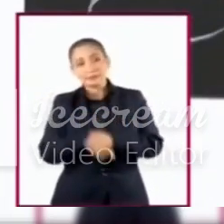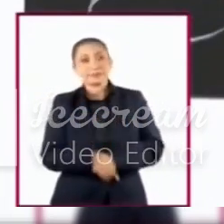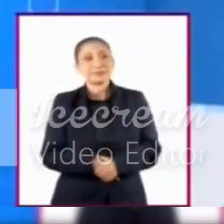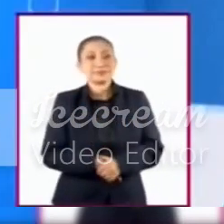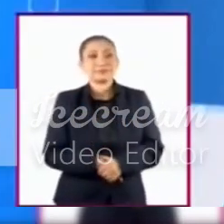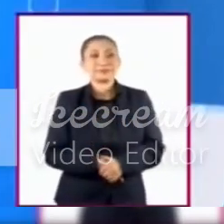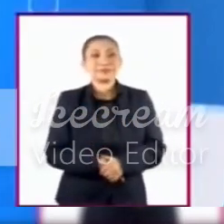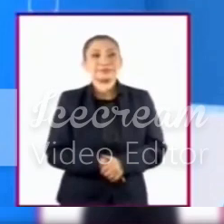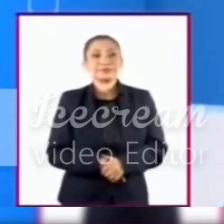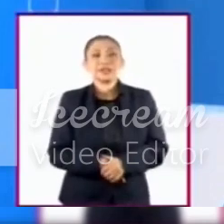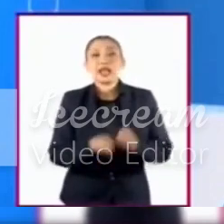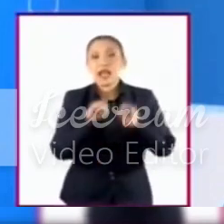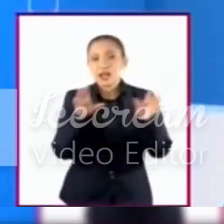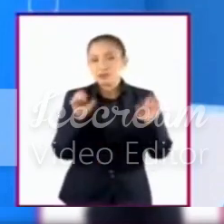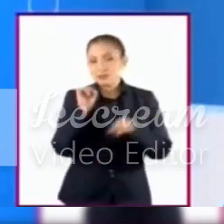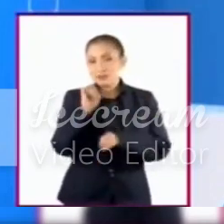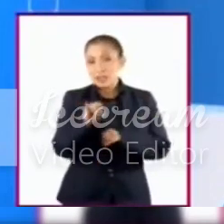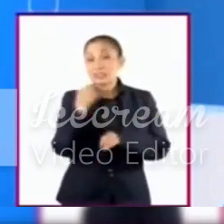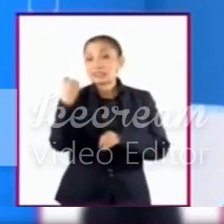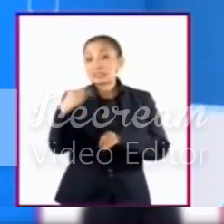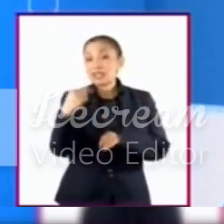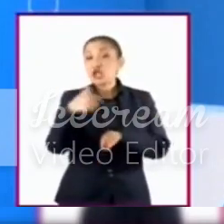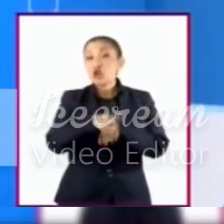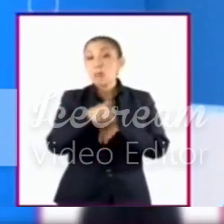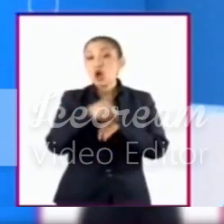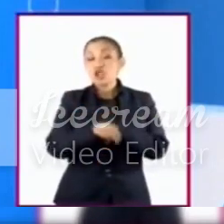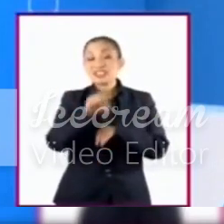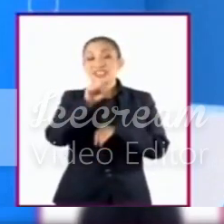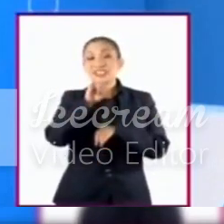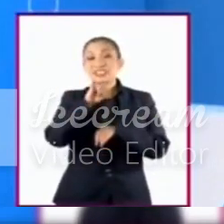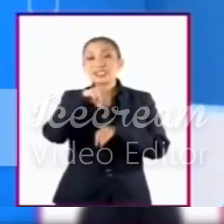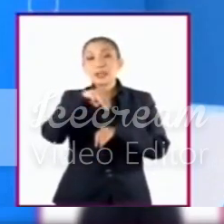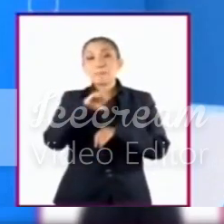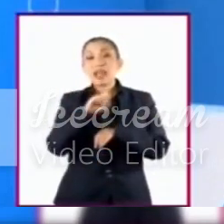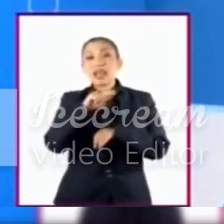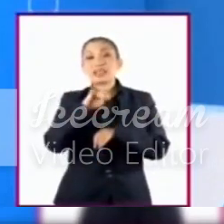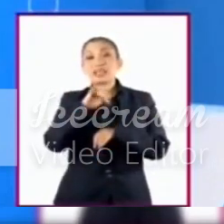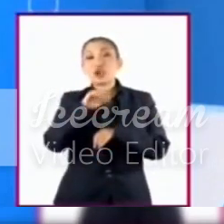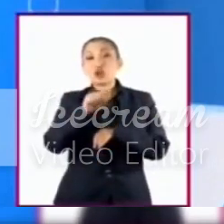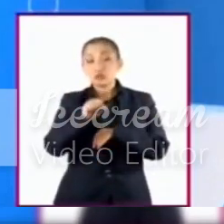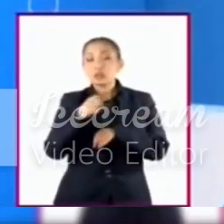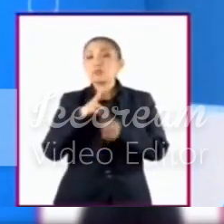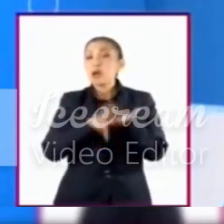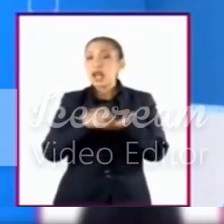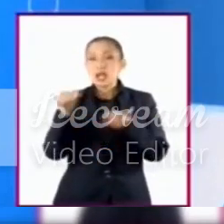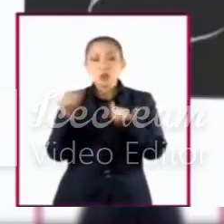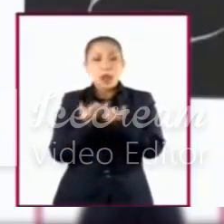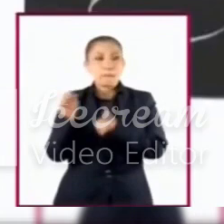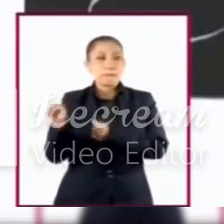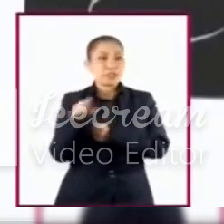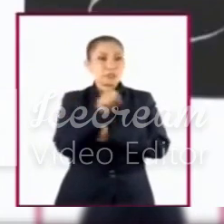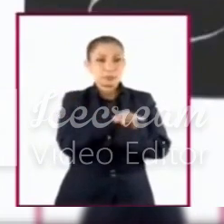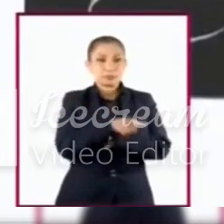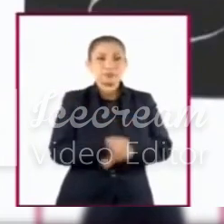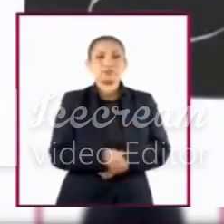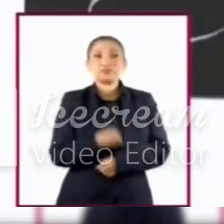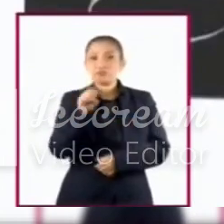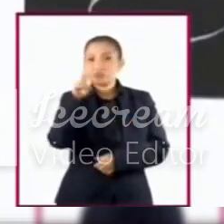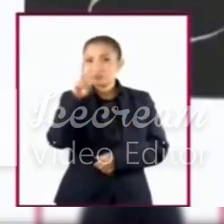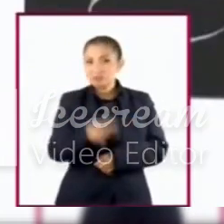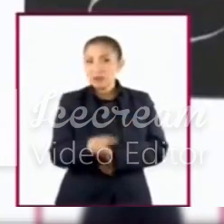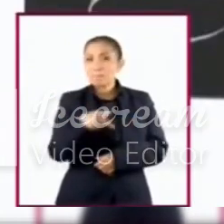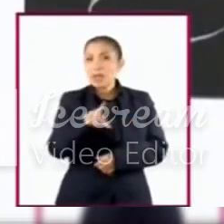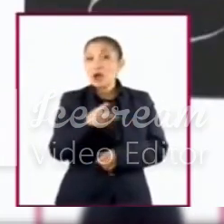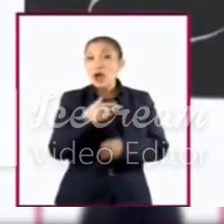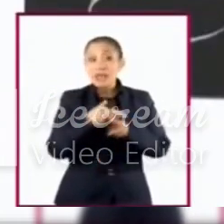negativo. Así es, Leti. Se llaman números simétricos y tienen el mismo valor absoluto. Es cierto,